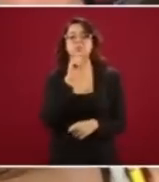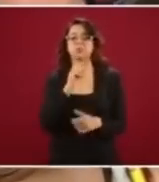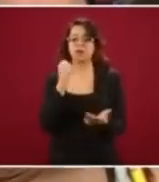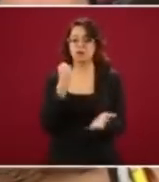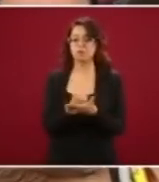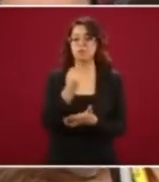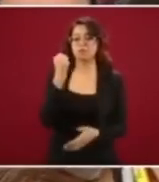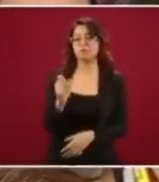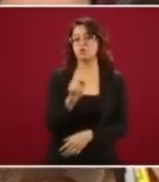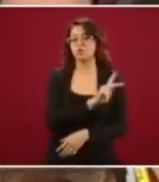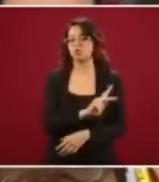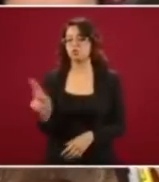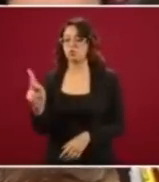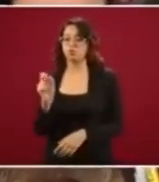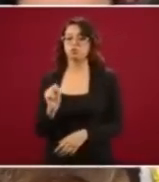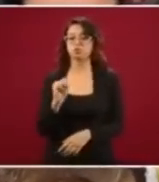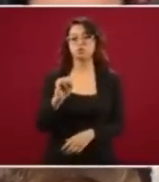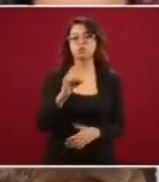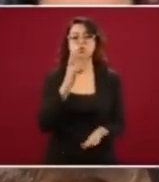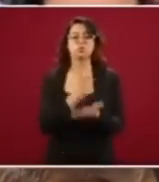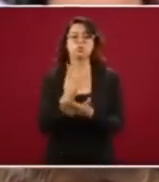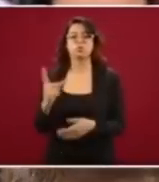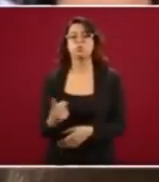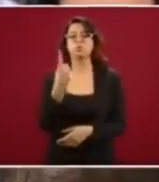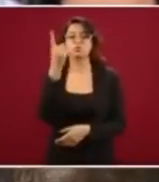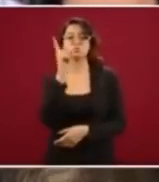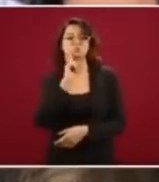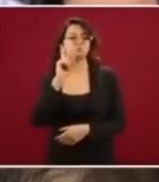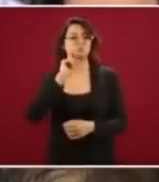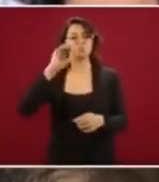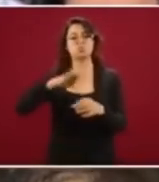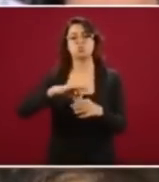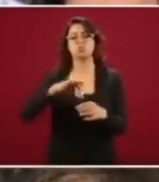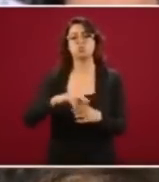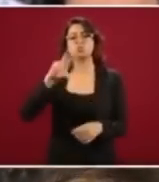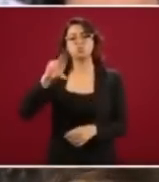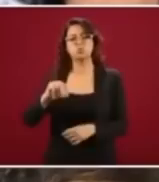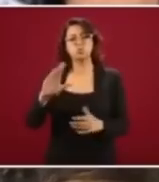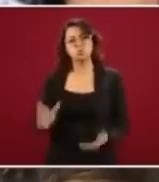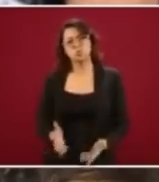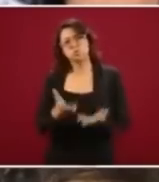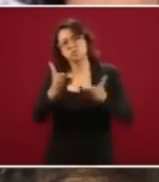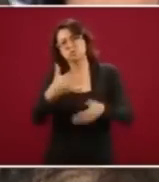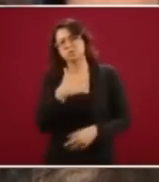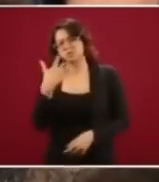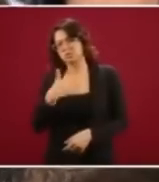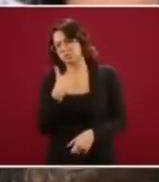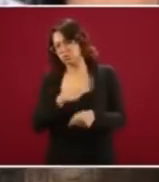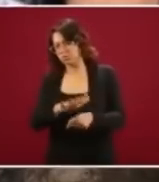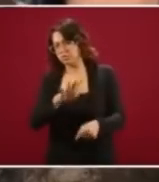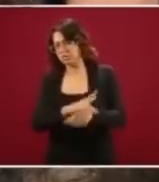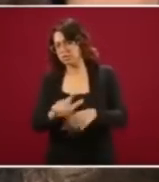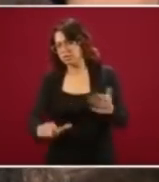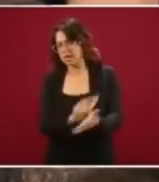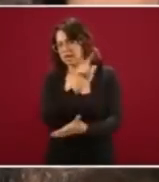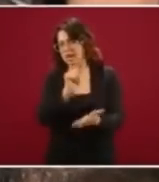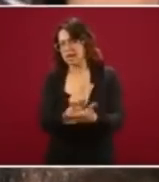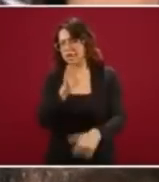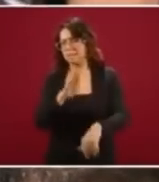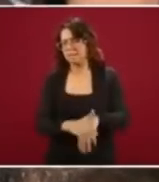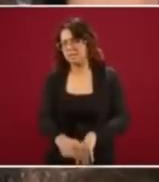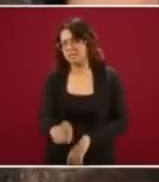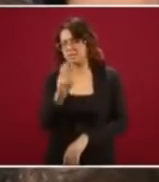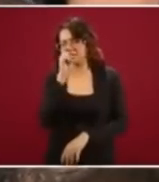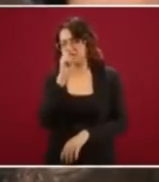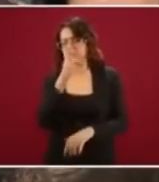unánime, solamente una legisladora votó en contra. Saber qué opinión le merece. ¿Considera usted que es suficiente el endurecimiento de esta pena? Muchas gracias.